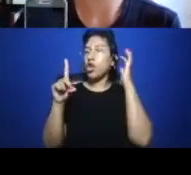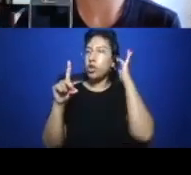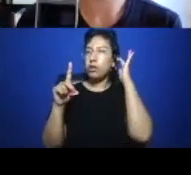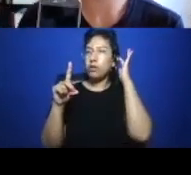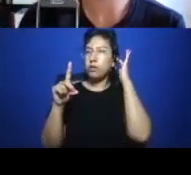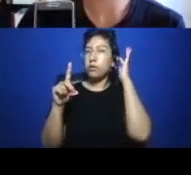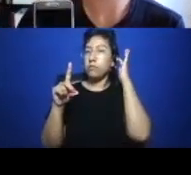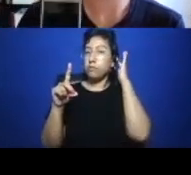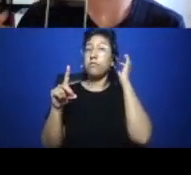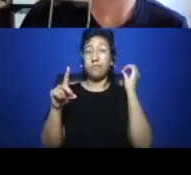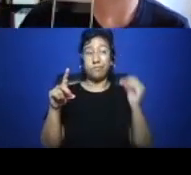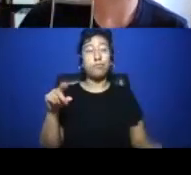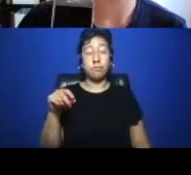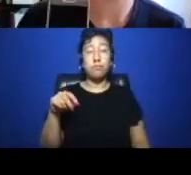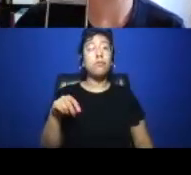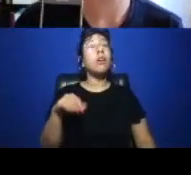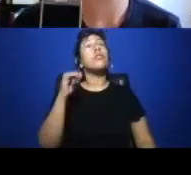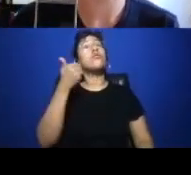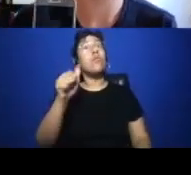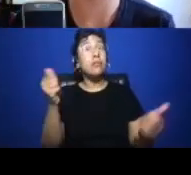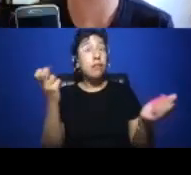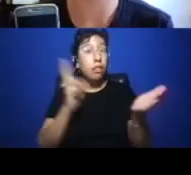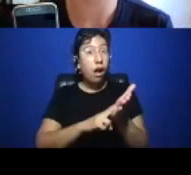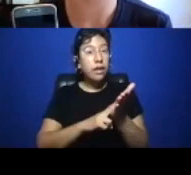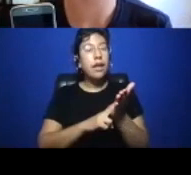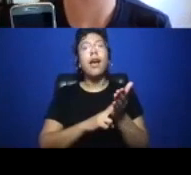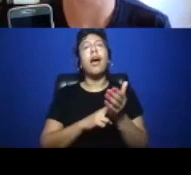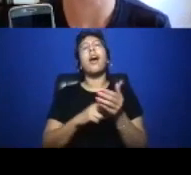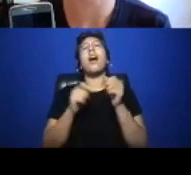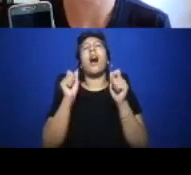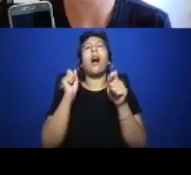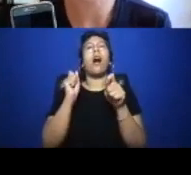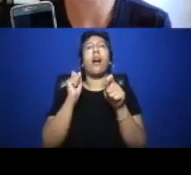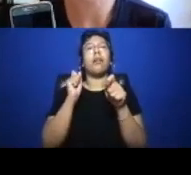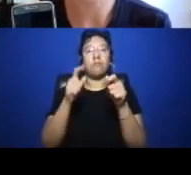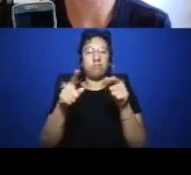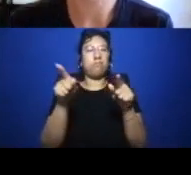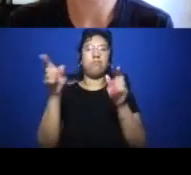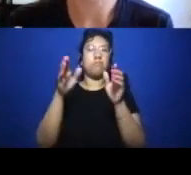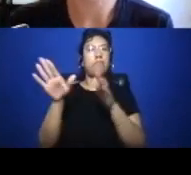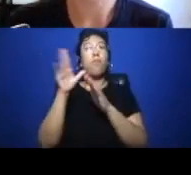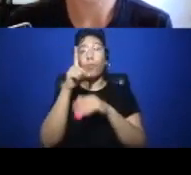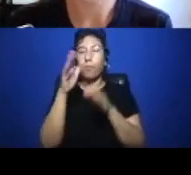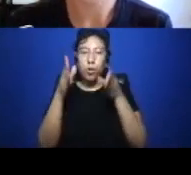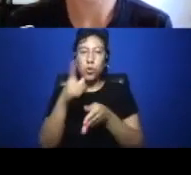SIM, tarjeta de SIM. Y cuando alguien trata de registrarte, tú recibes un mensaje de texto. Así